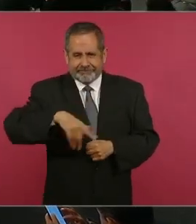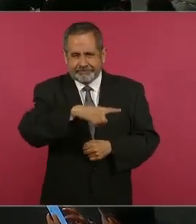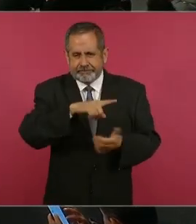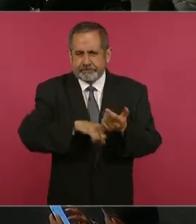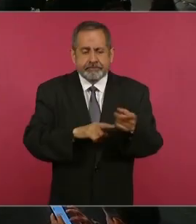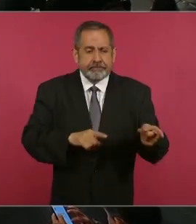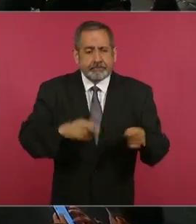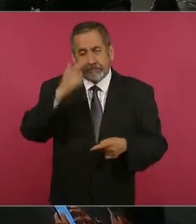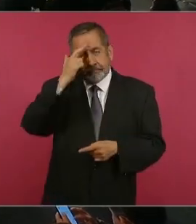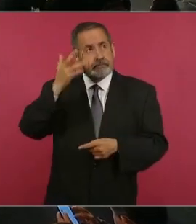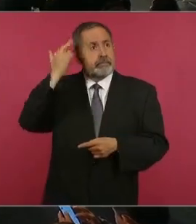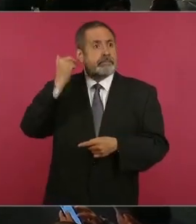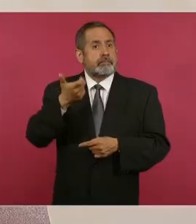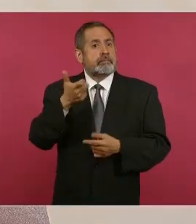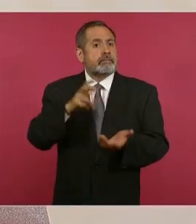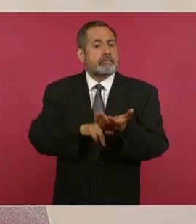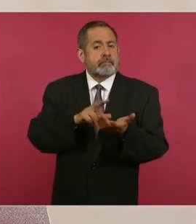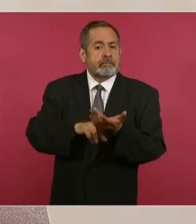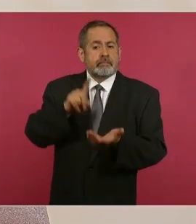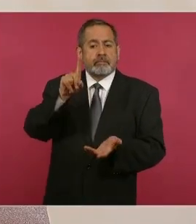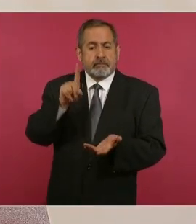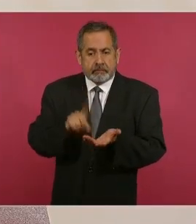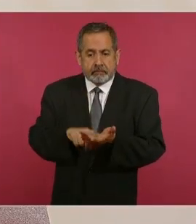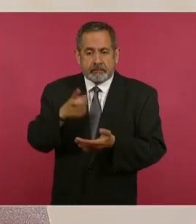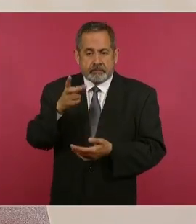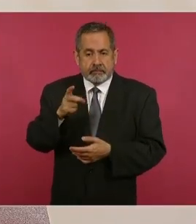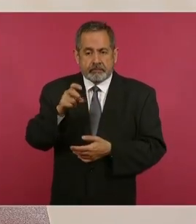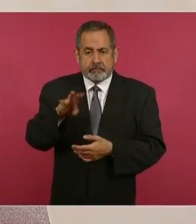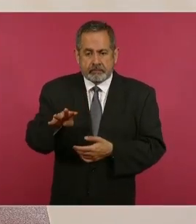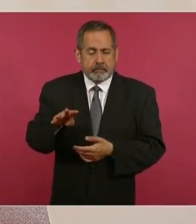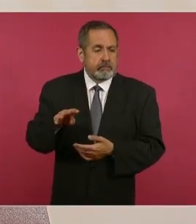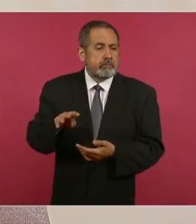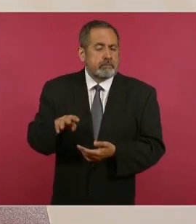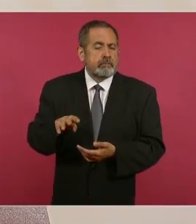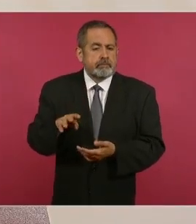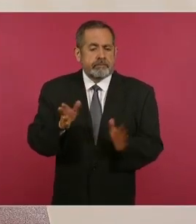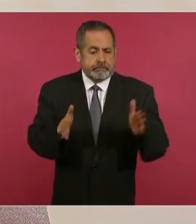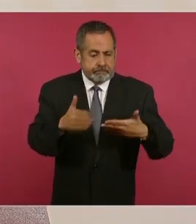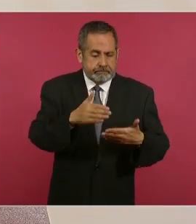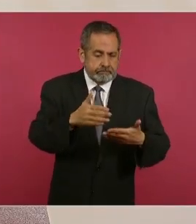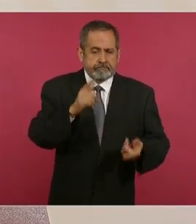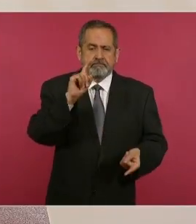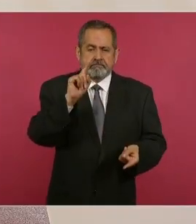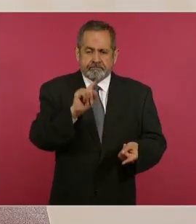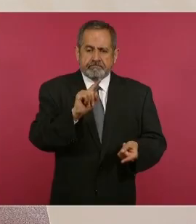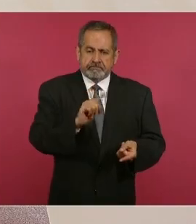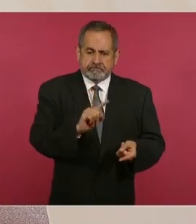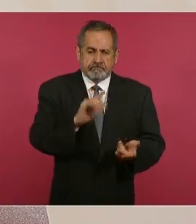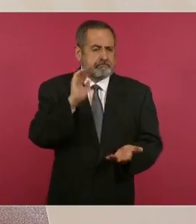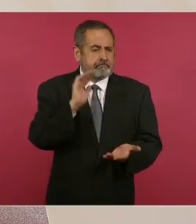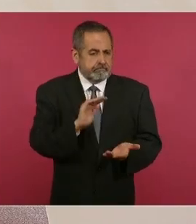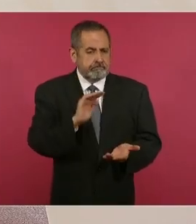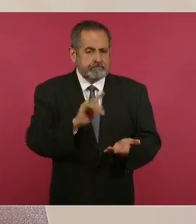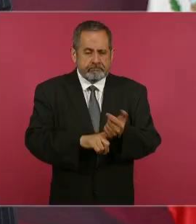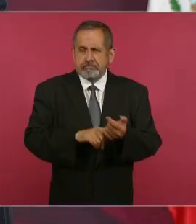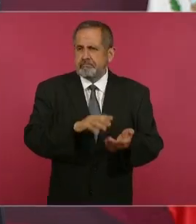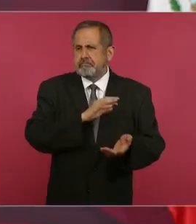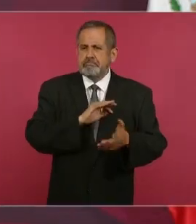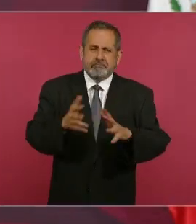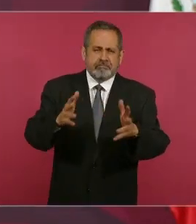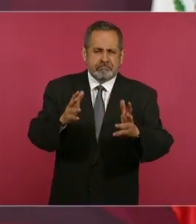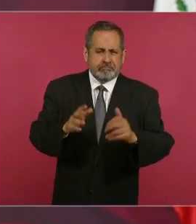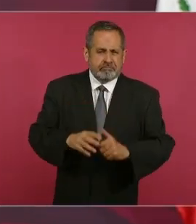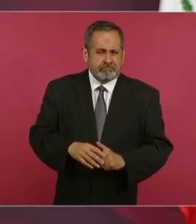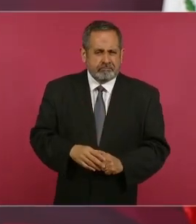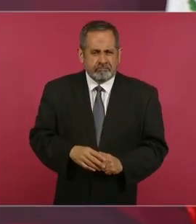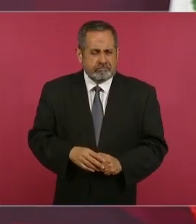empezamos con 1,039 por canasta y ya el promedio está